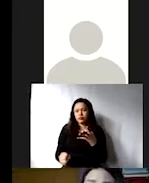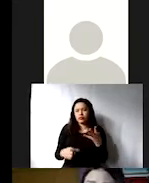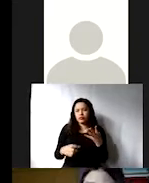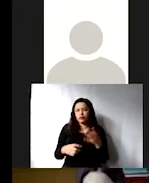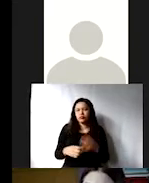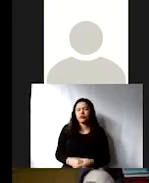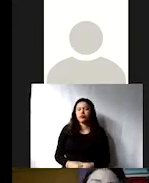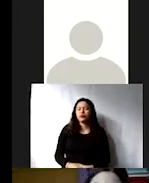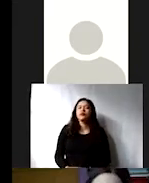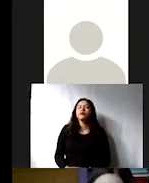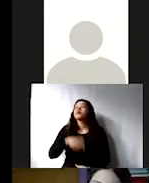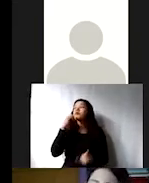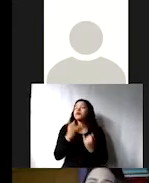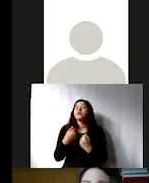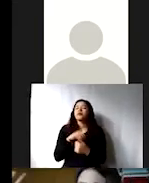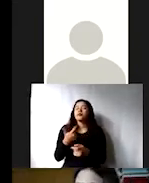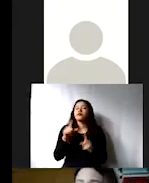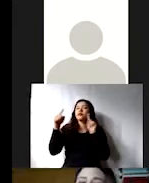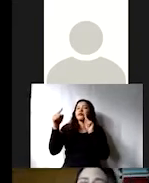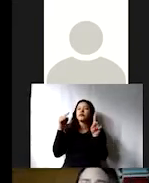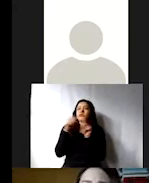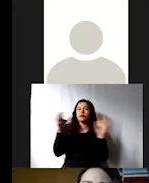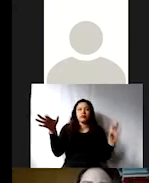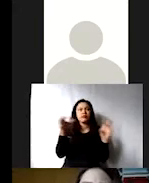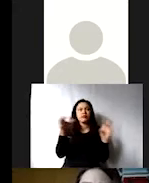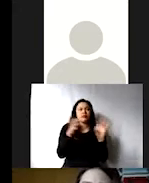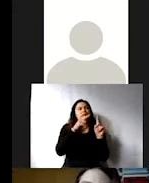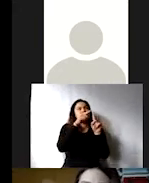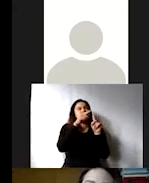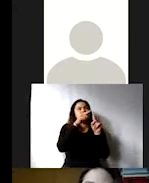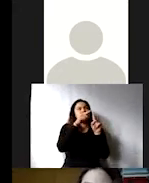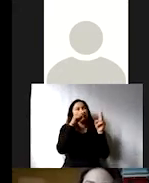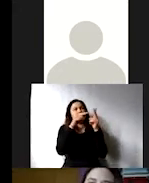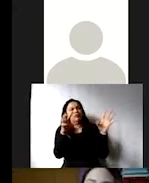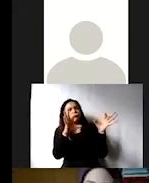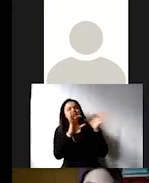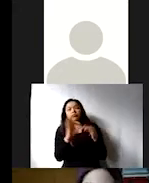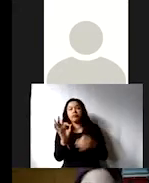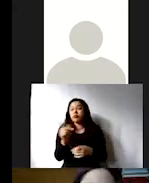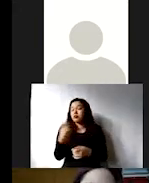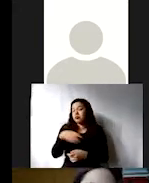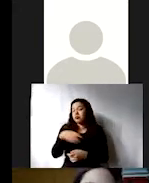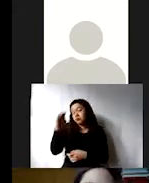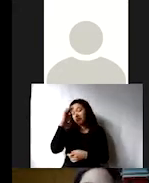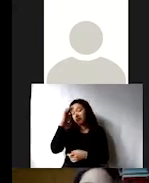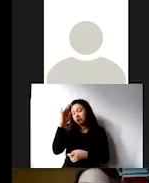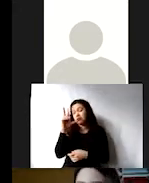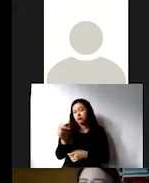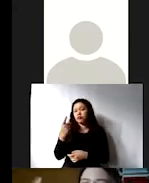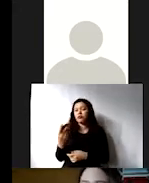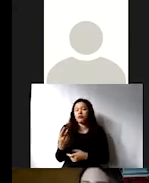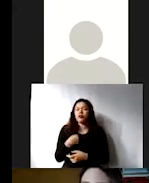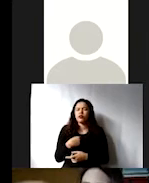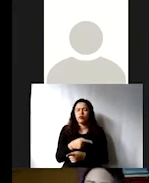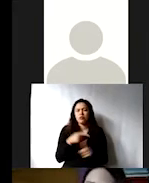esos objetivos, cómo las relaciono con otros objetivos que a lo mejor no pensaría que son, que les